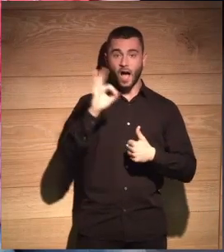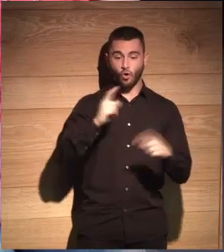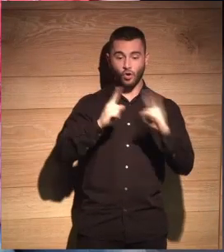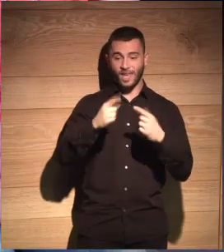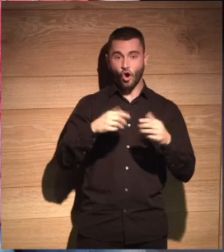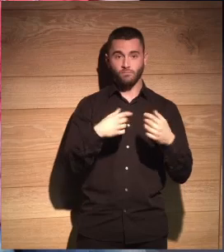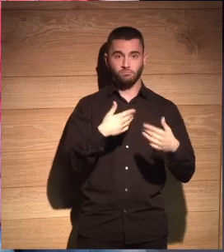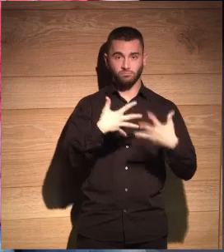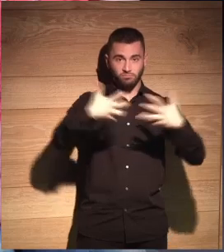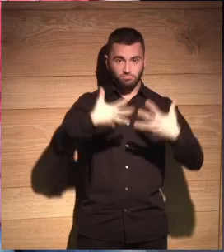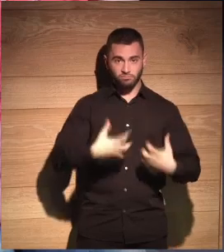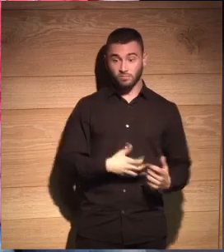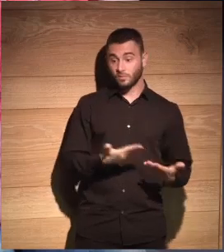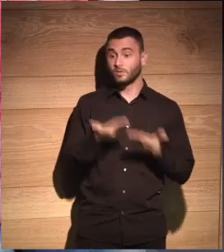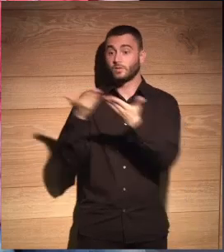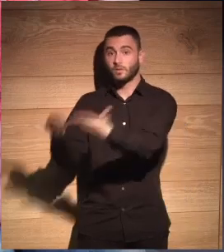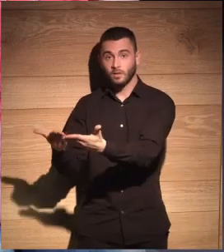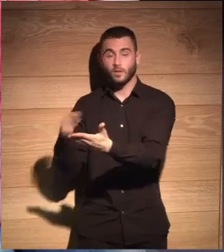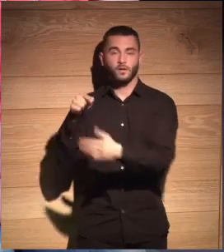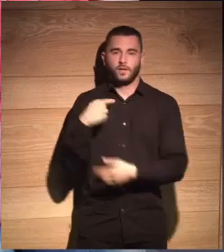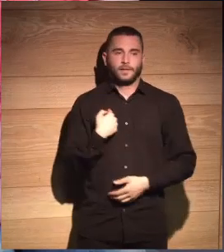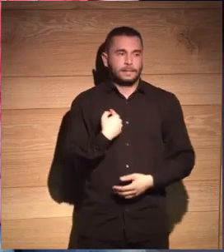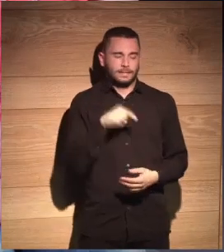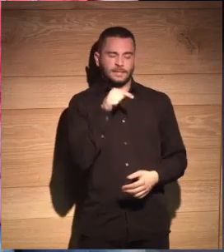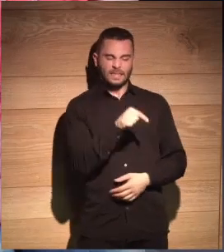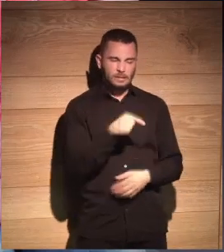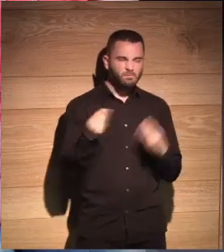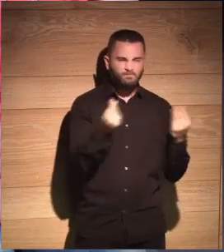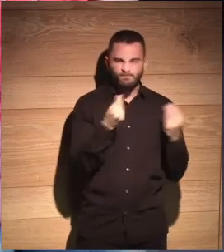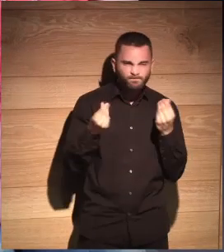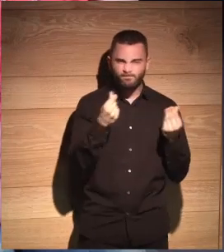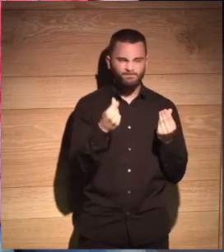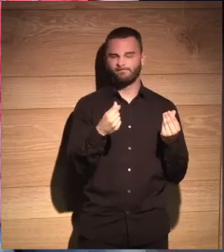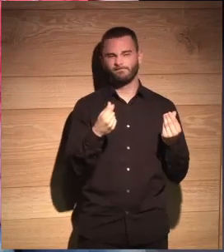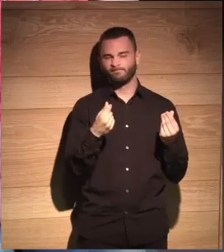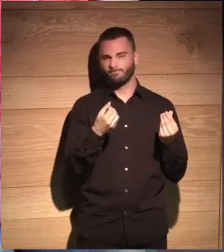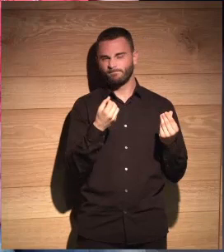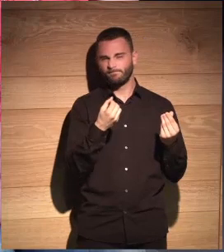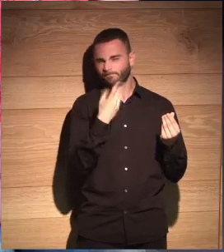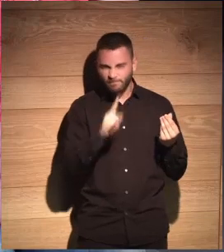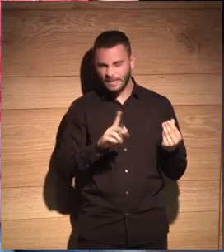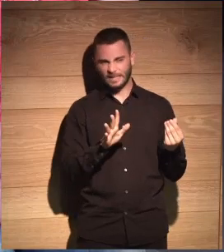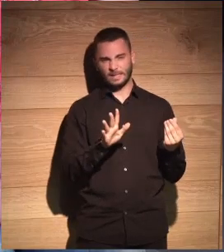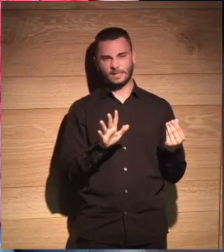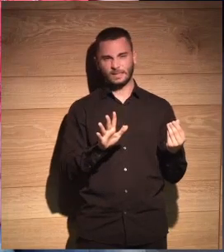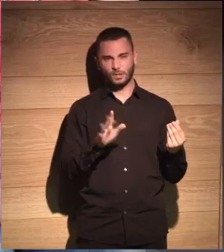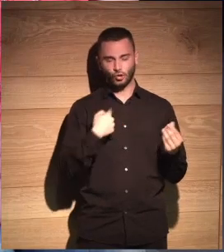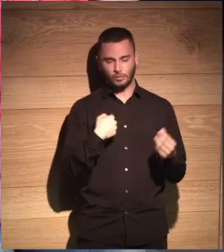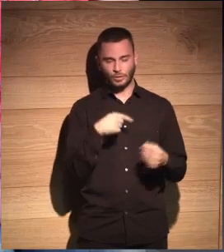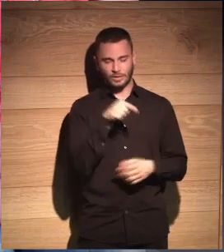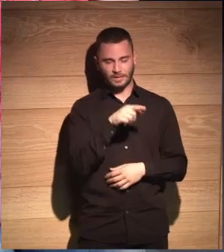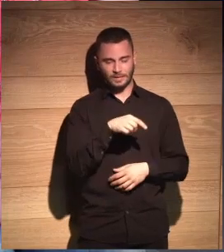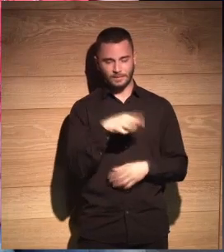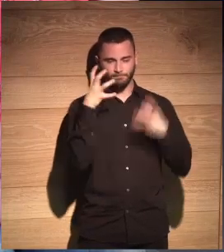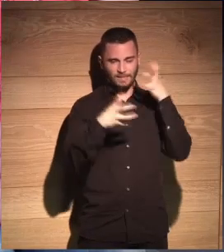hay ese momento de decir, pues esto no lo veo gráficamente, o no termino de entender este personaje, y